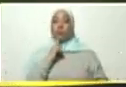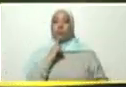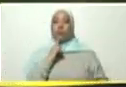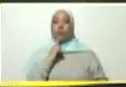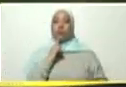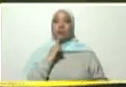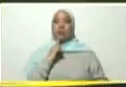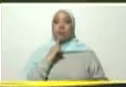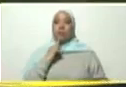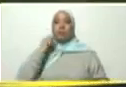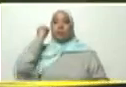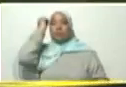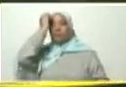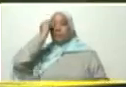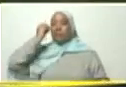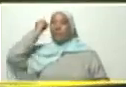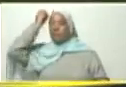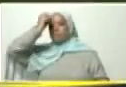reflexionemos